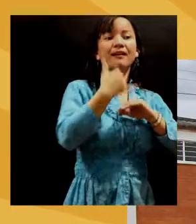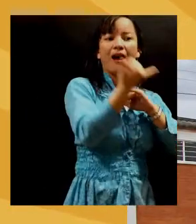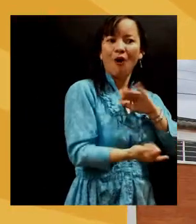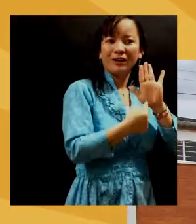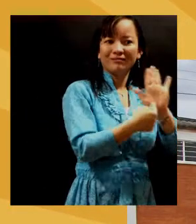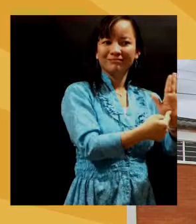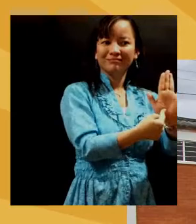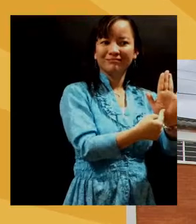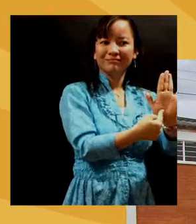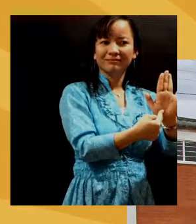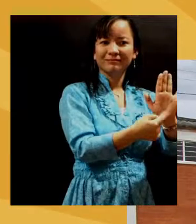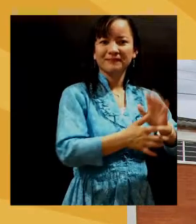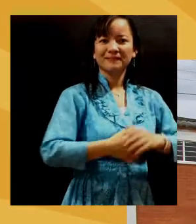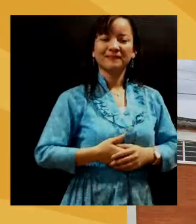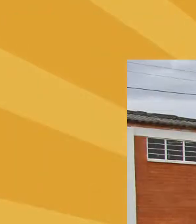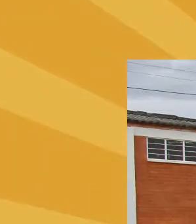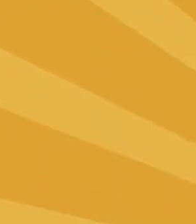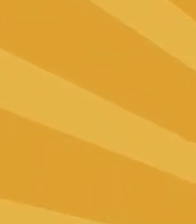así luce ahora.